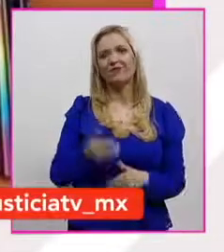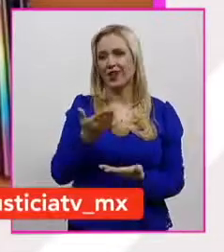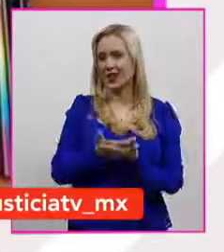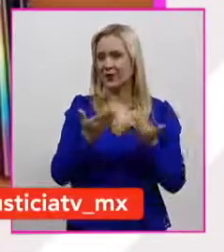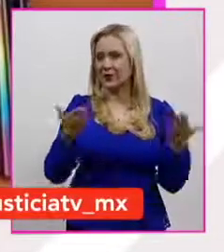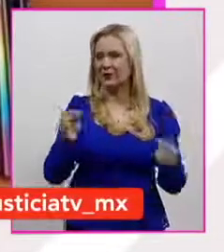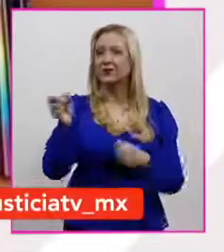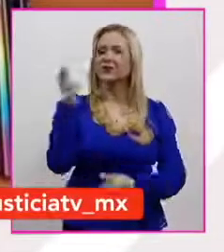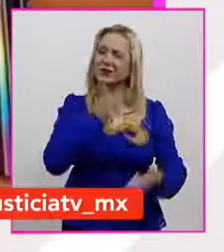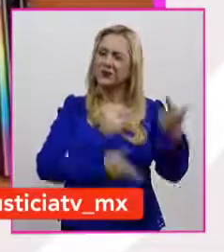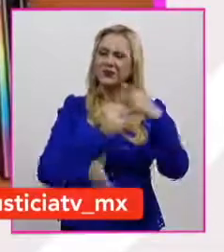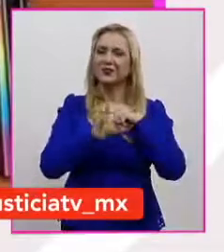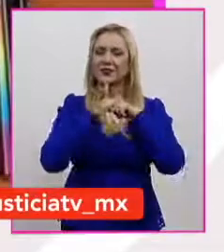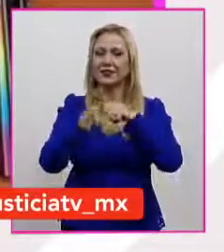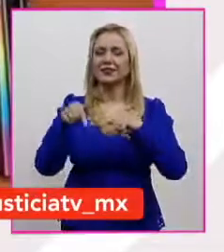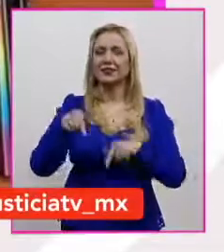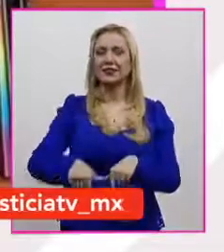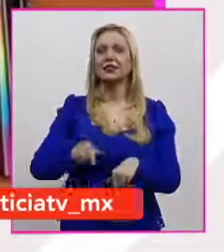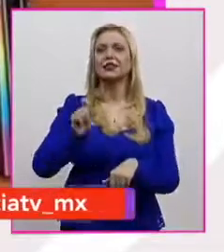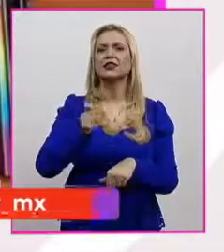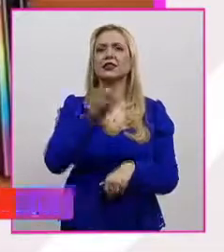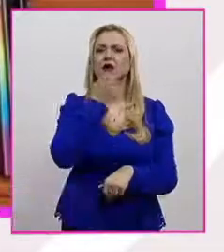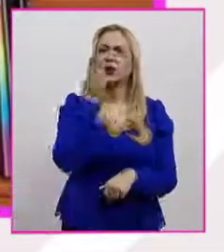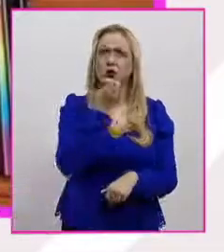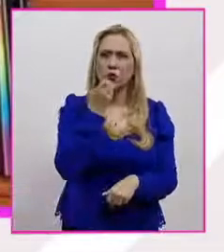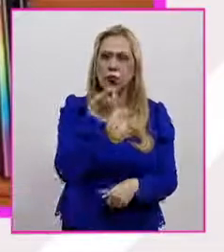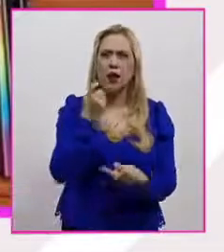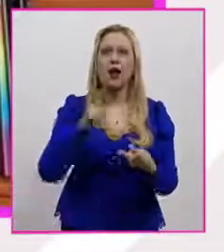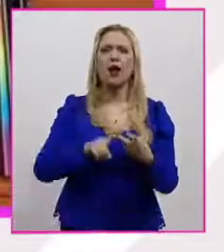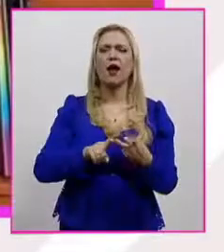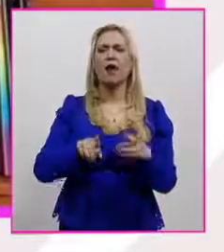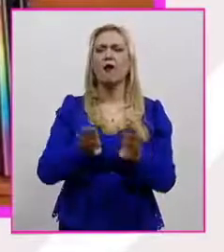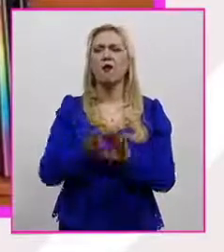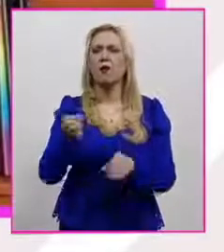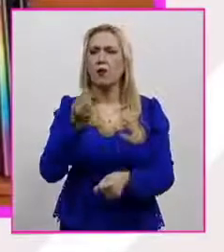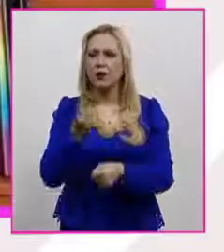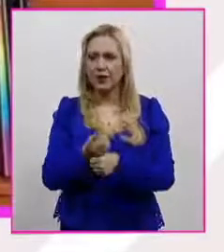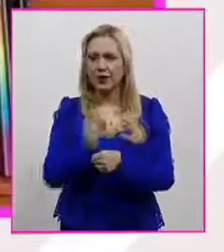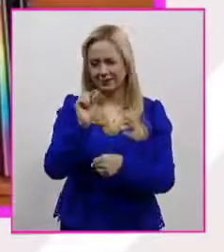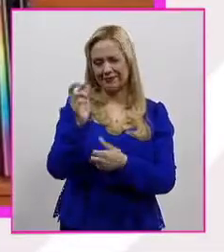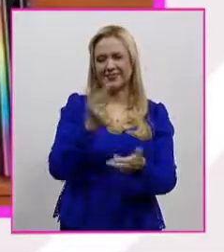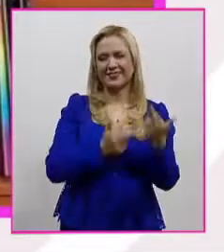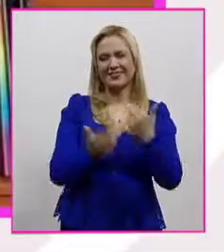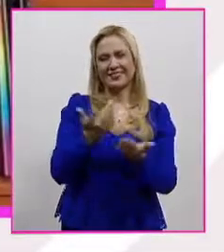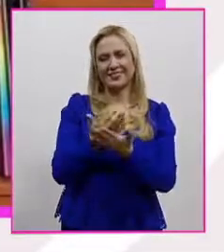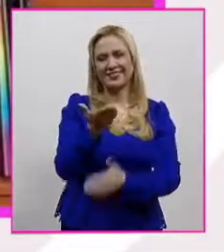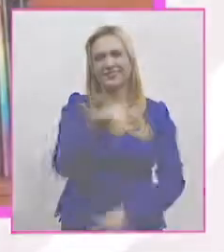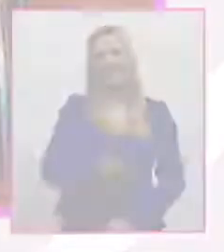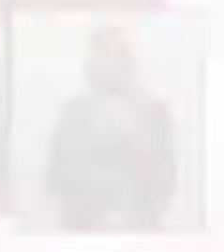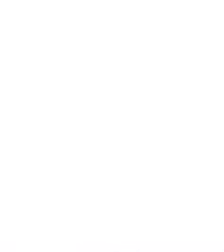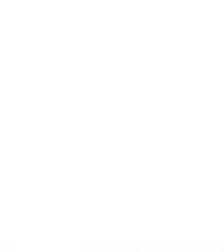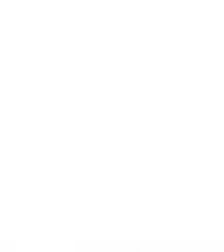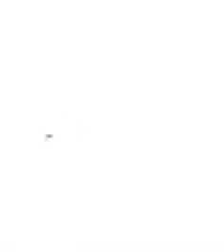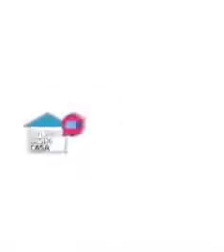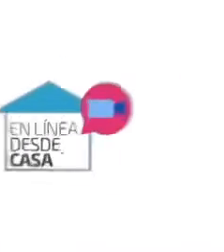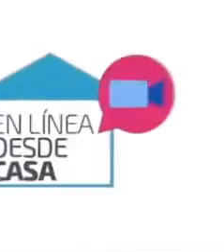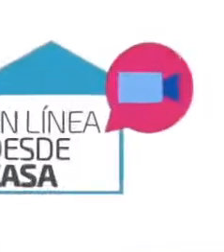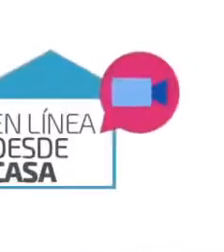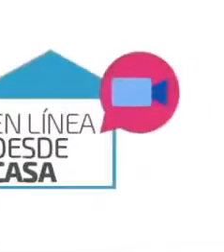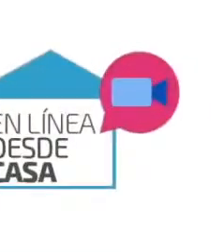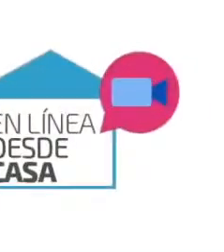espacio diverso, estamos hablando sobre educación, movilidad social y racismo. No le cambien, ahorita nos vemos.